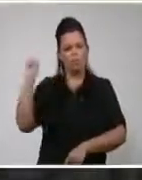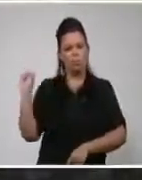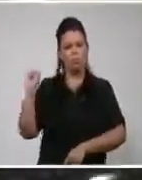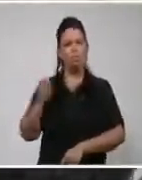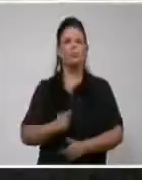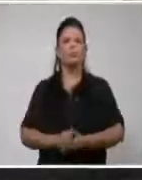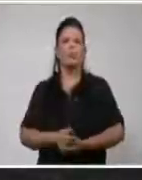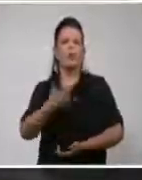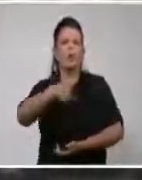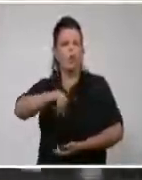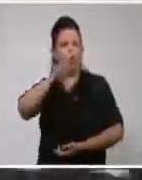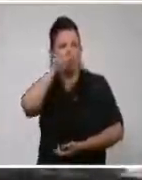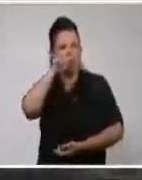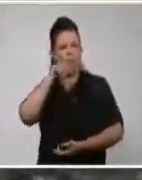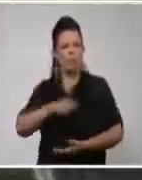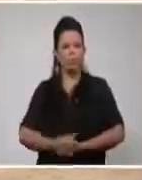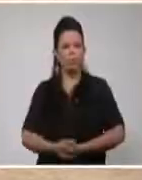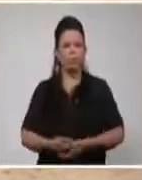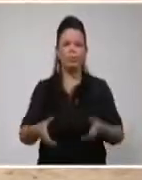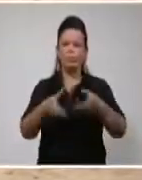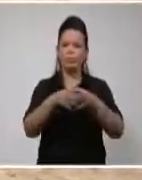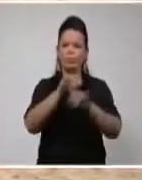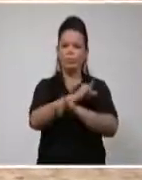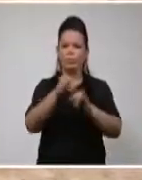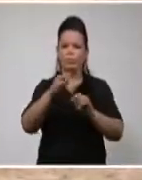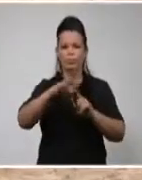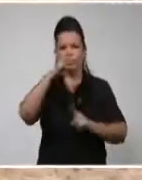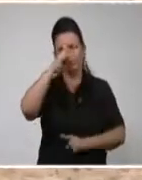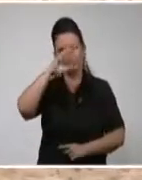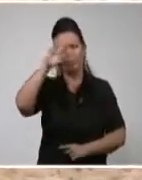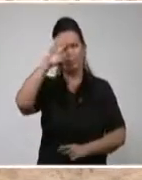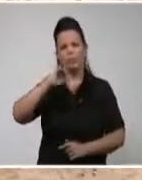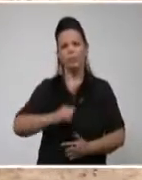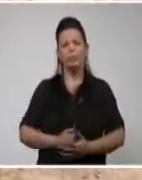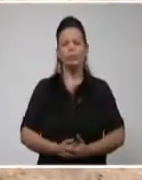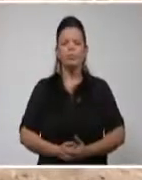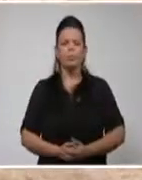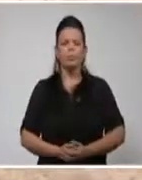semestre. Manolo Rodríguez Salas y Ludmila Talancón, Sistema Informativo de la Televisión Cubana.